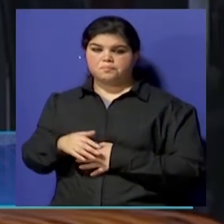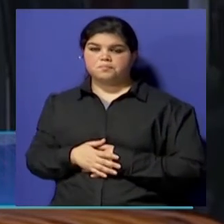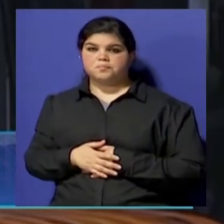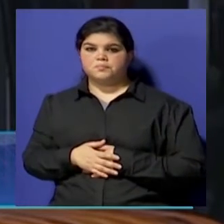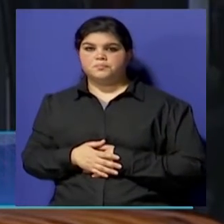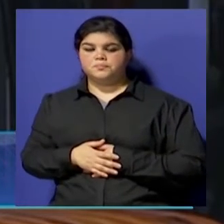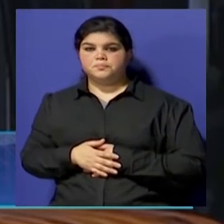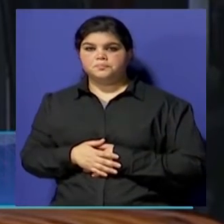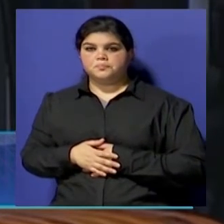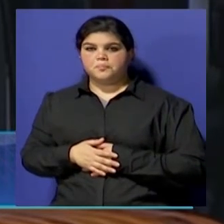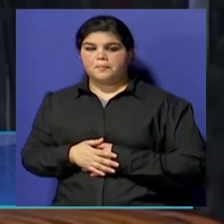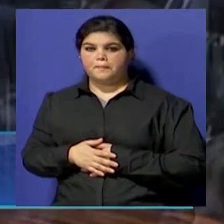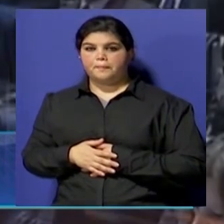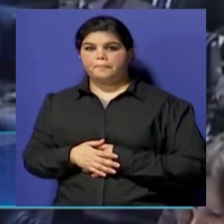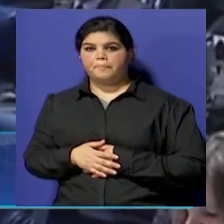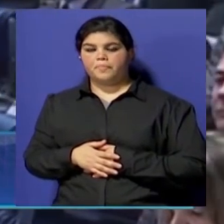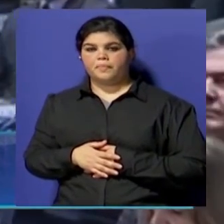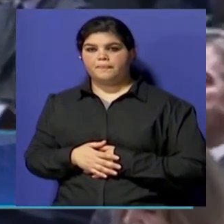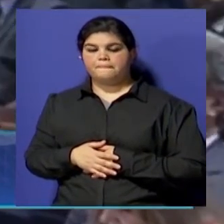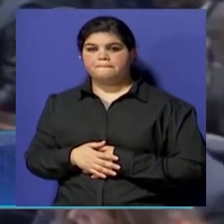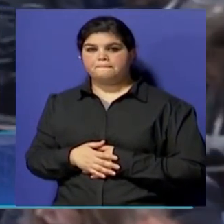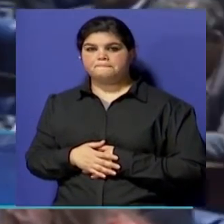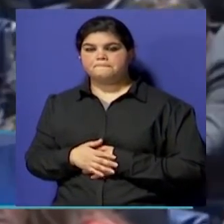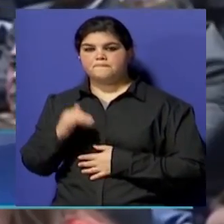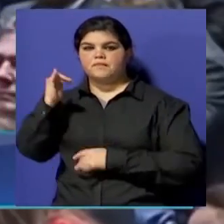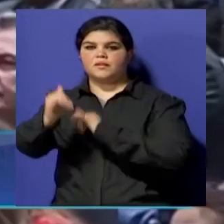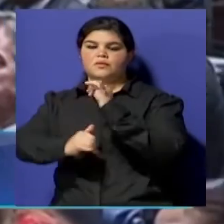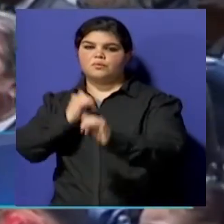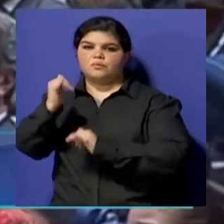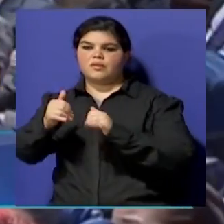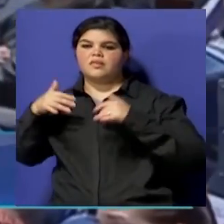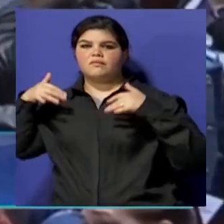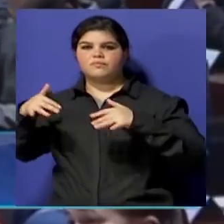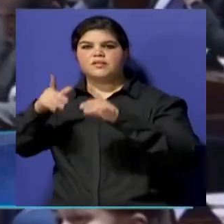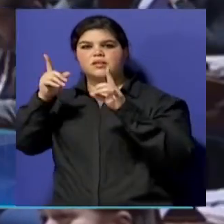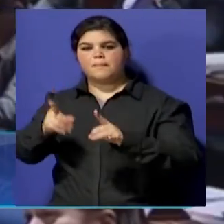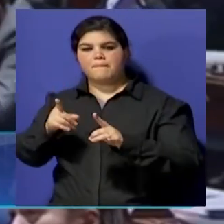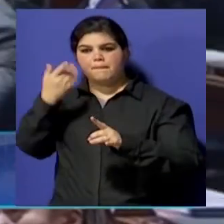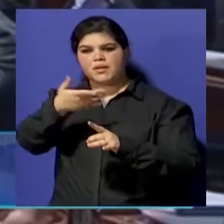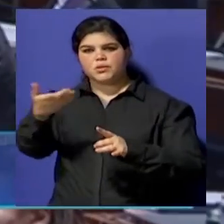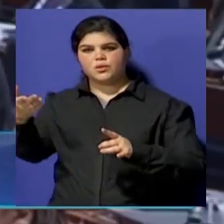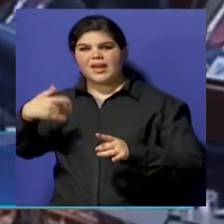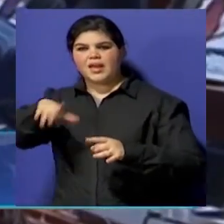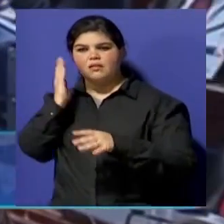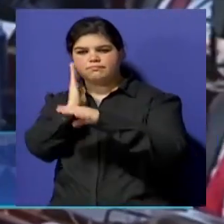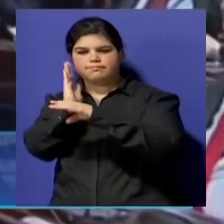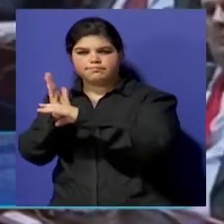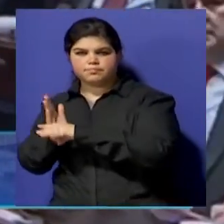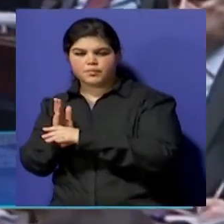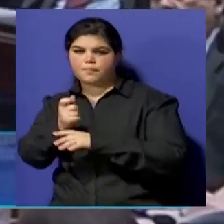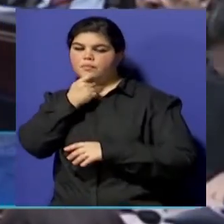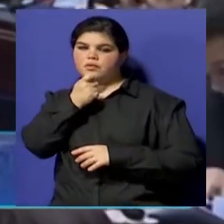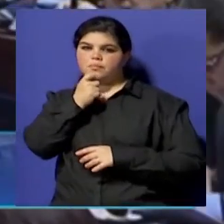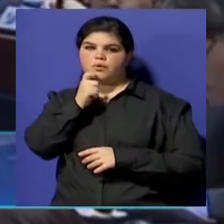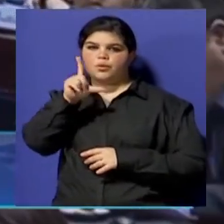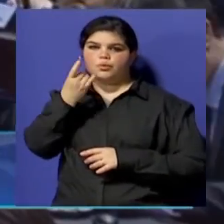digamos que se menciona que va a haber criminalización de la protesta social, persecución de líderes, entre ellos Lula, por ejemplo,